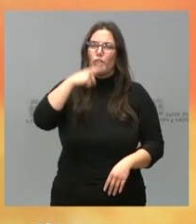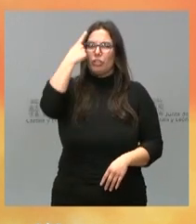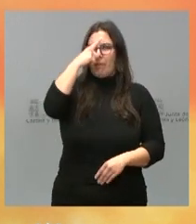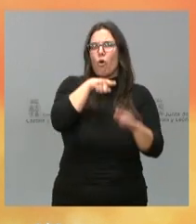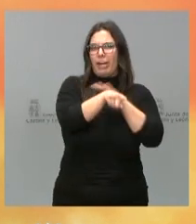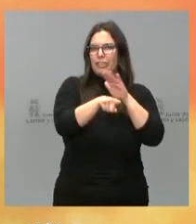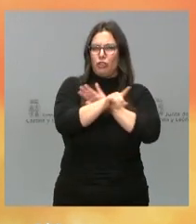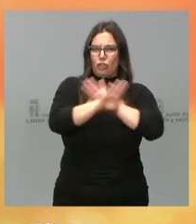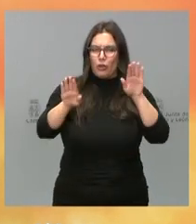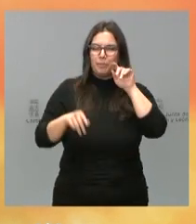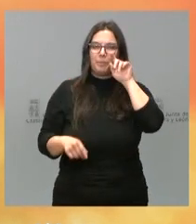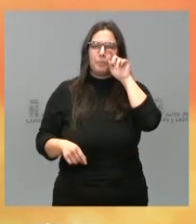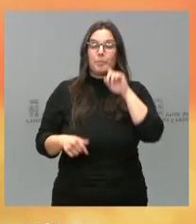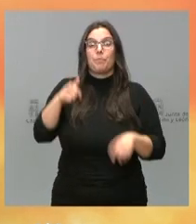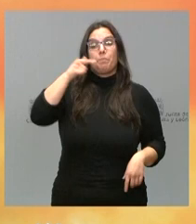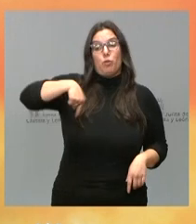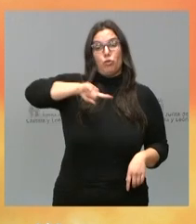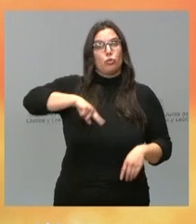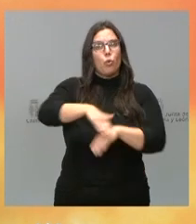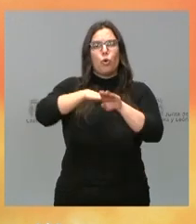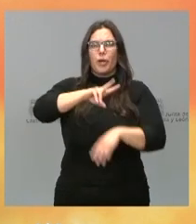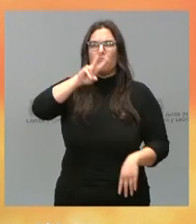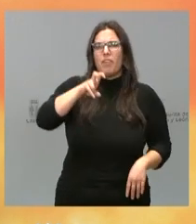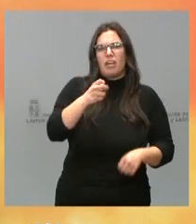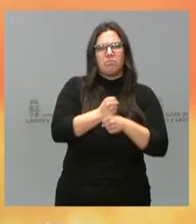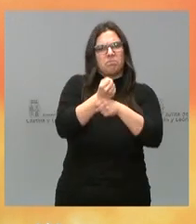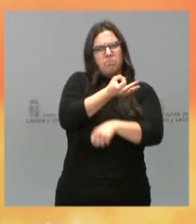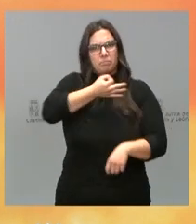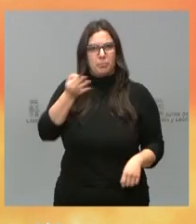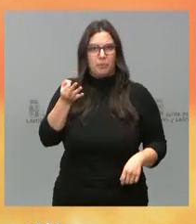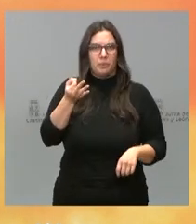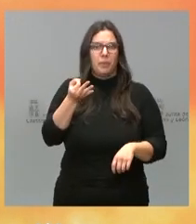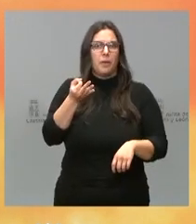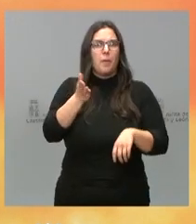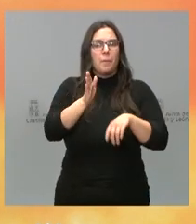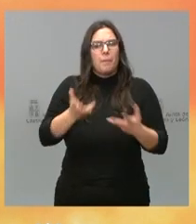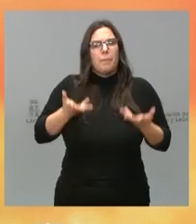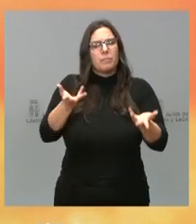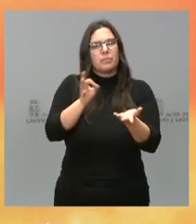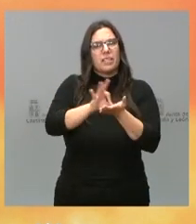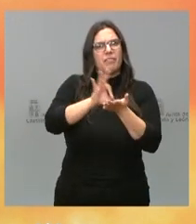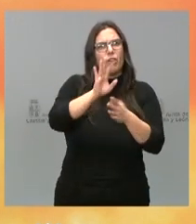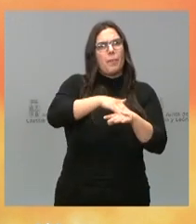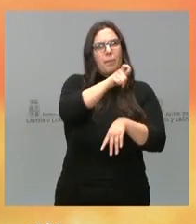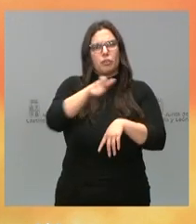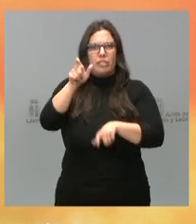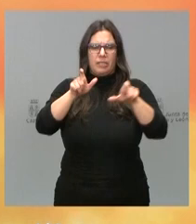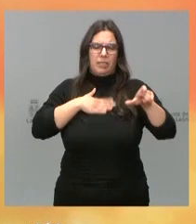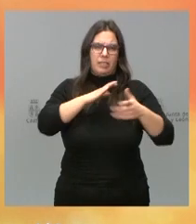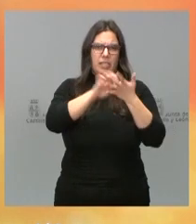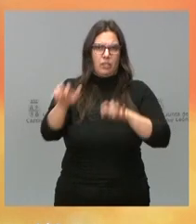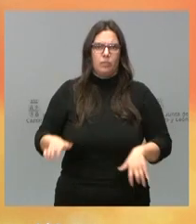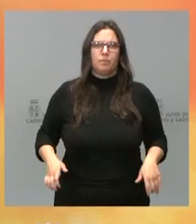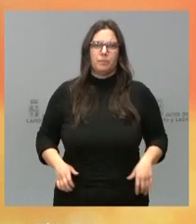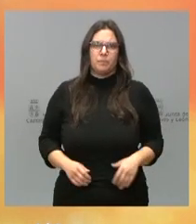gestionar mire Este es un gobierno útil y eficaz al servicio de las personas de Castilla y León